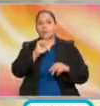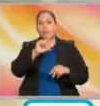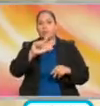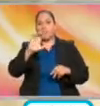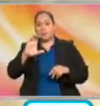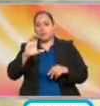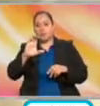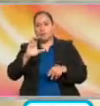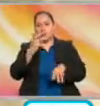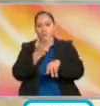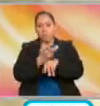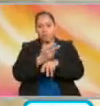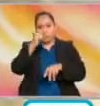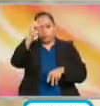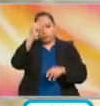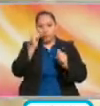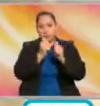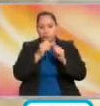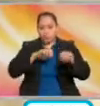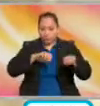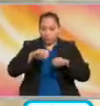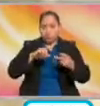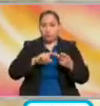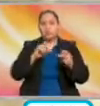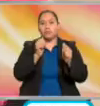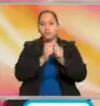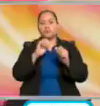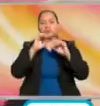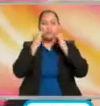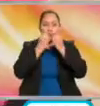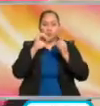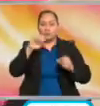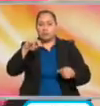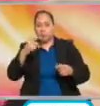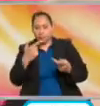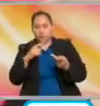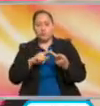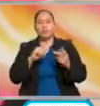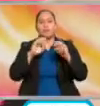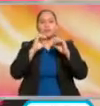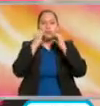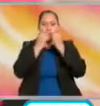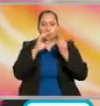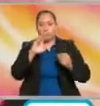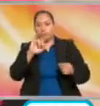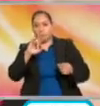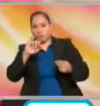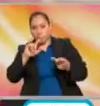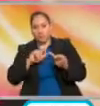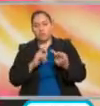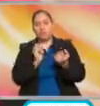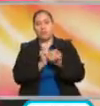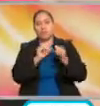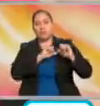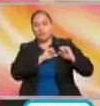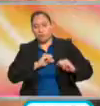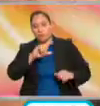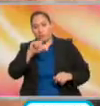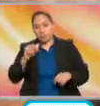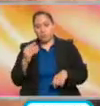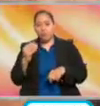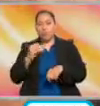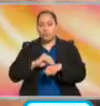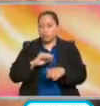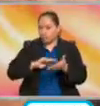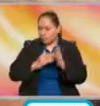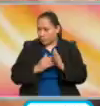América del Norte con empresarios, con ONGs, con la sociedad civil y también con las autoridades, para después poder establecer una